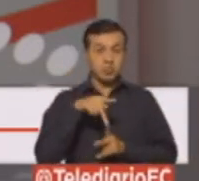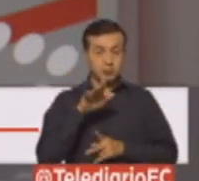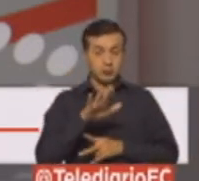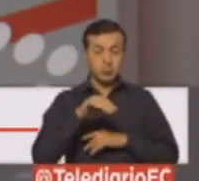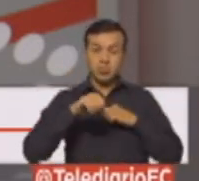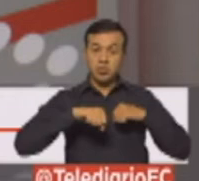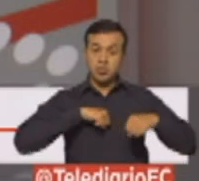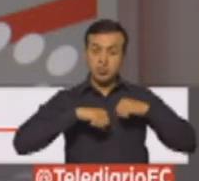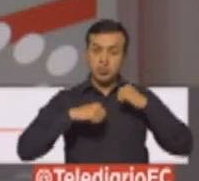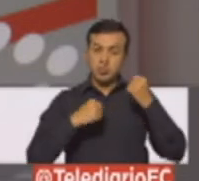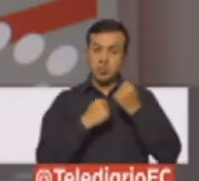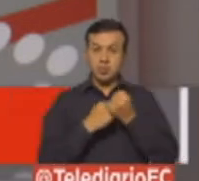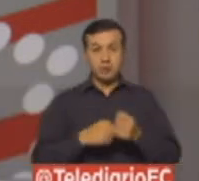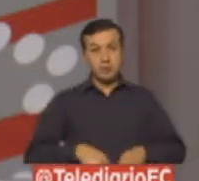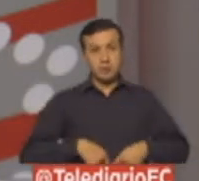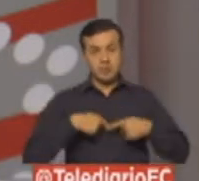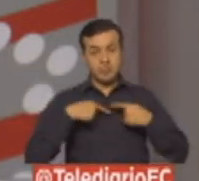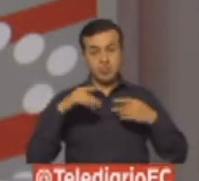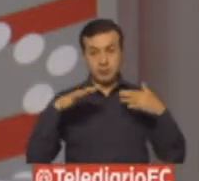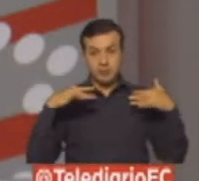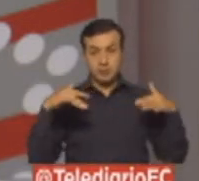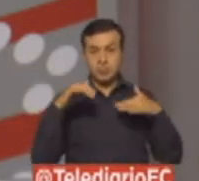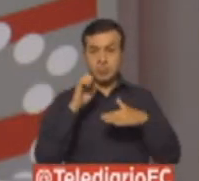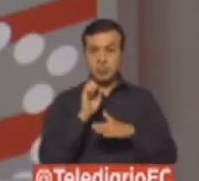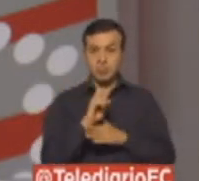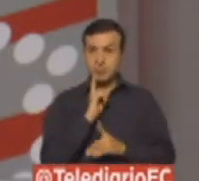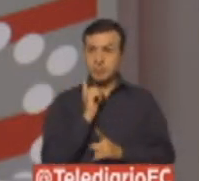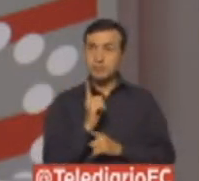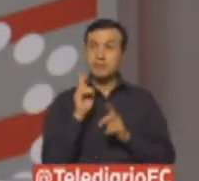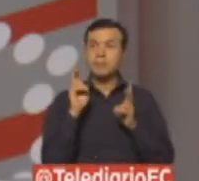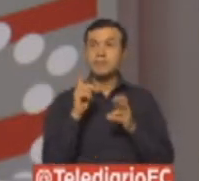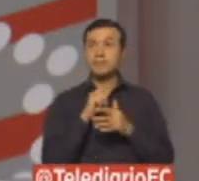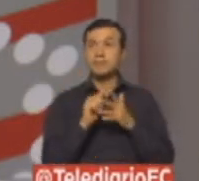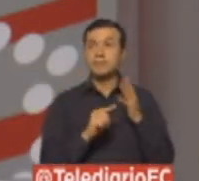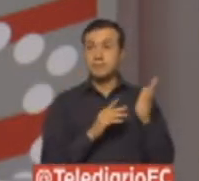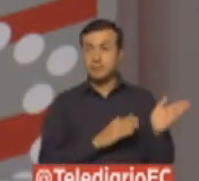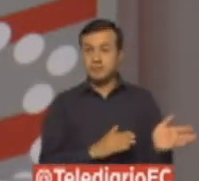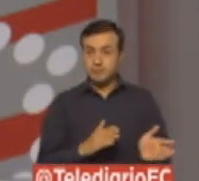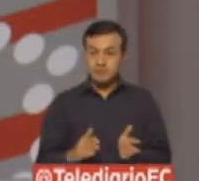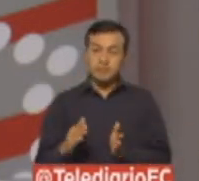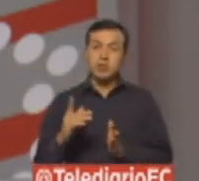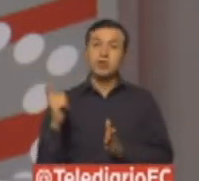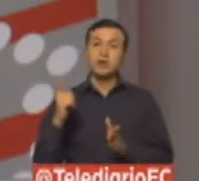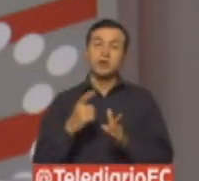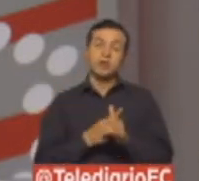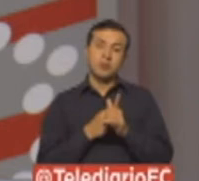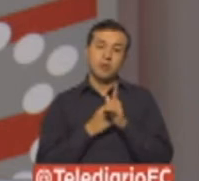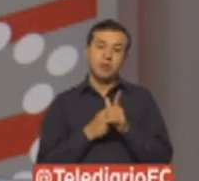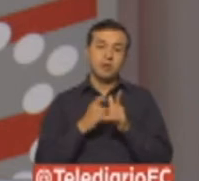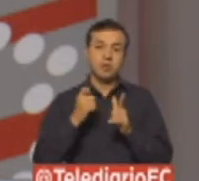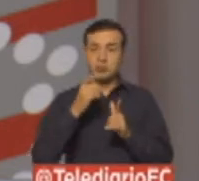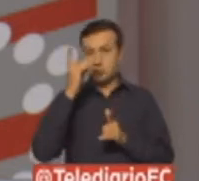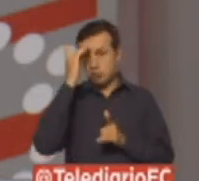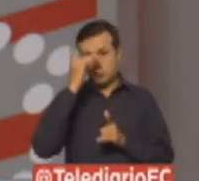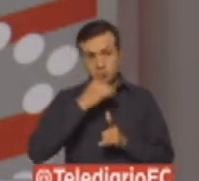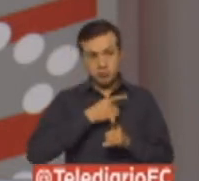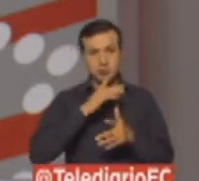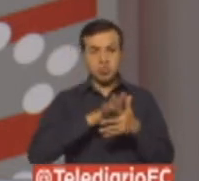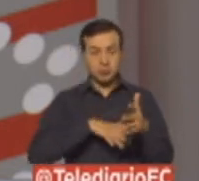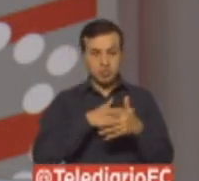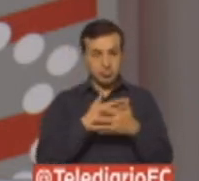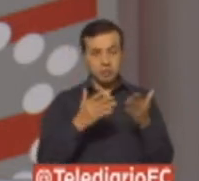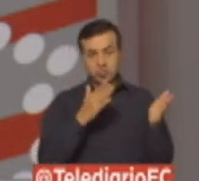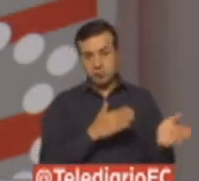la gestión a favor de la vida en el país respecto a qué medidas urgentes se deben tomar con cronogramas